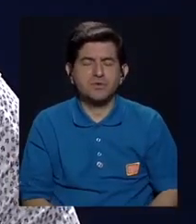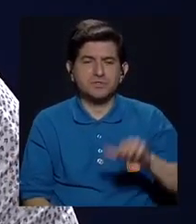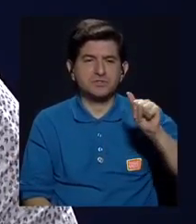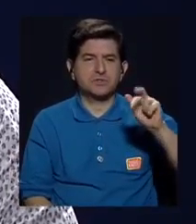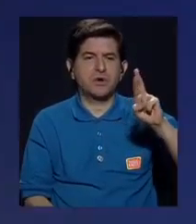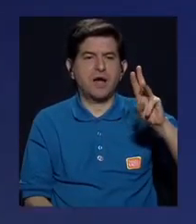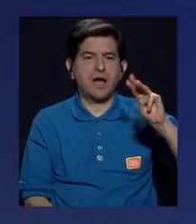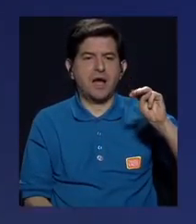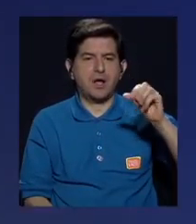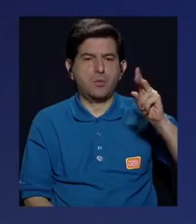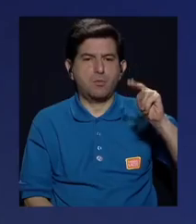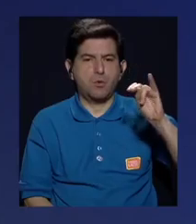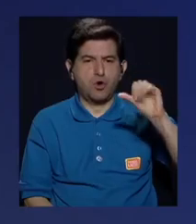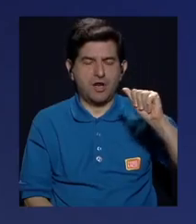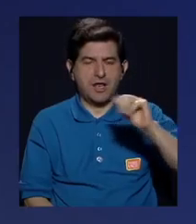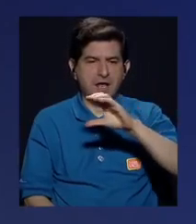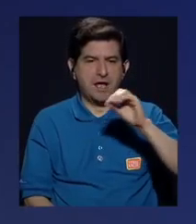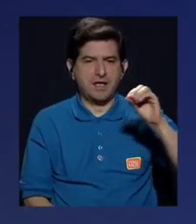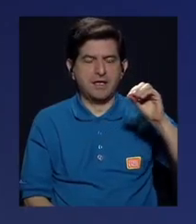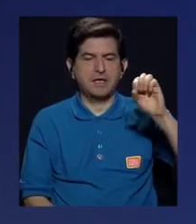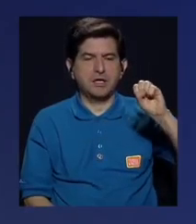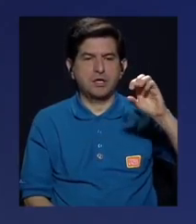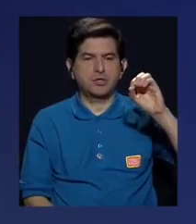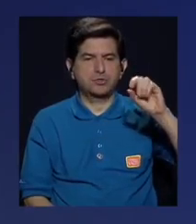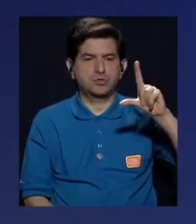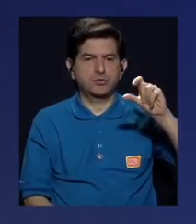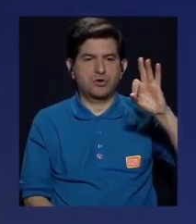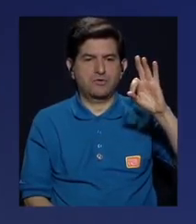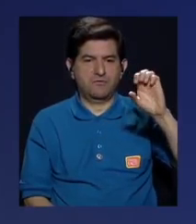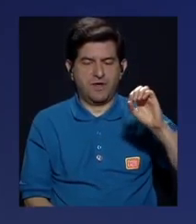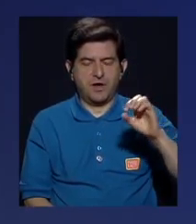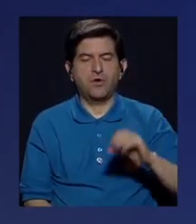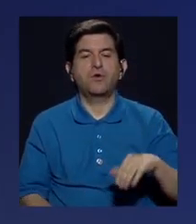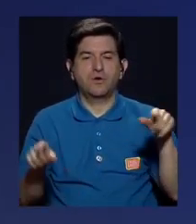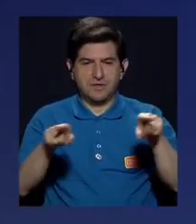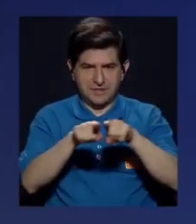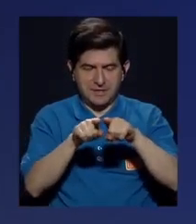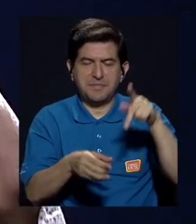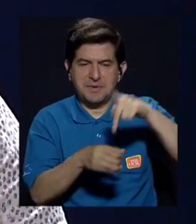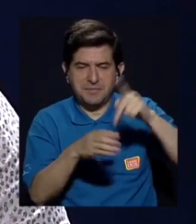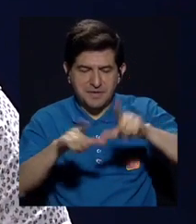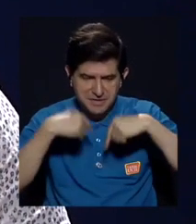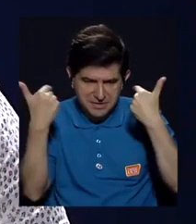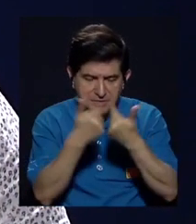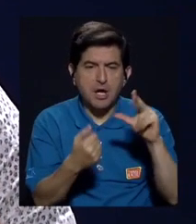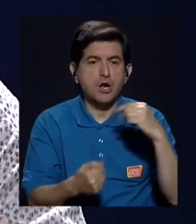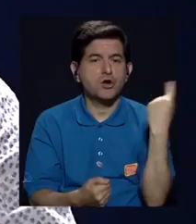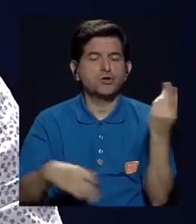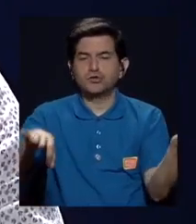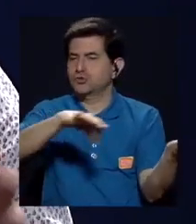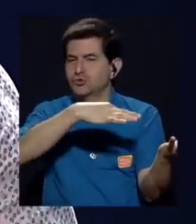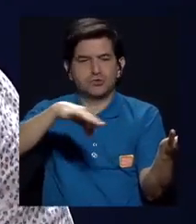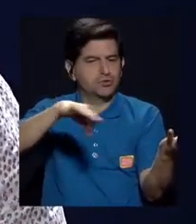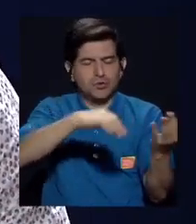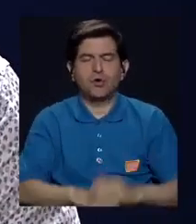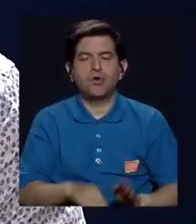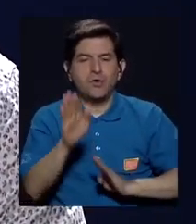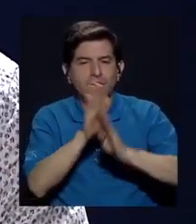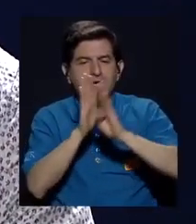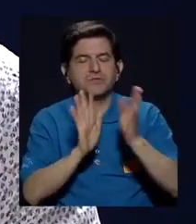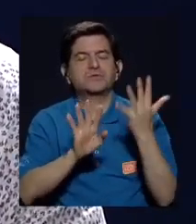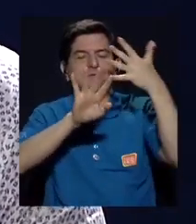de solfeo, asista a la orquesta, toque en ensambles, ¿verdad? Porque no es solo tocar el violín, es un